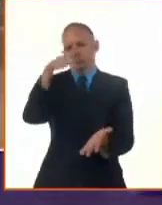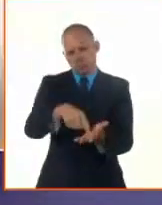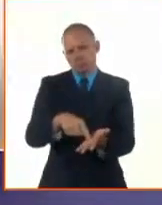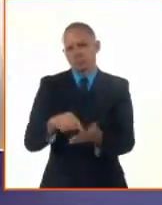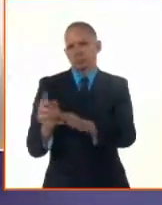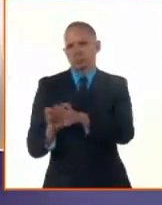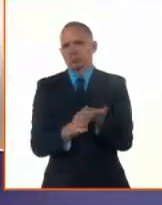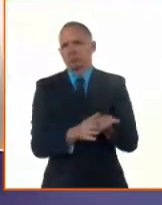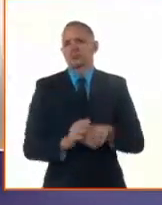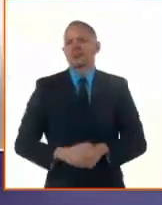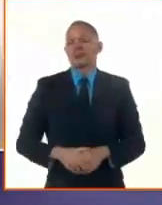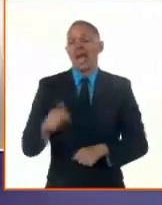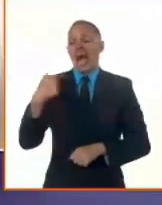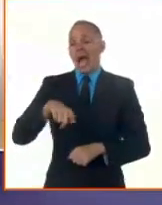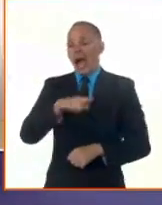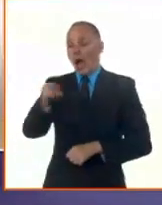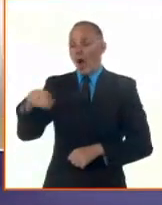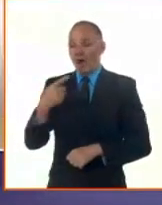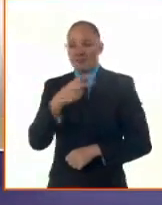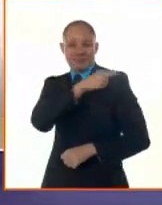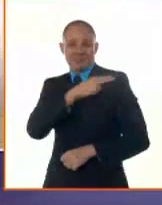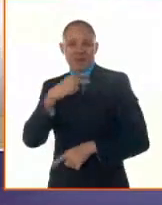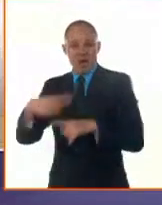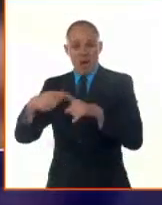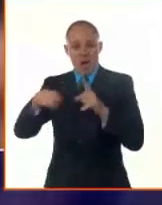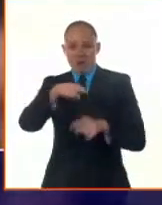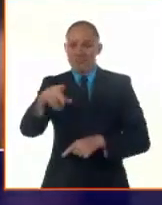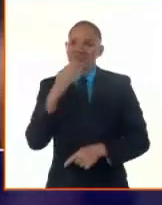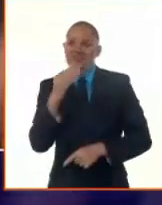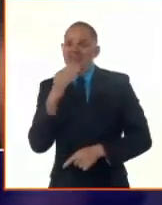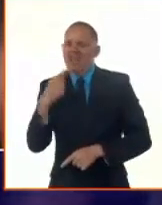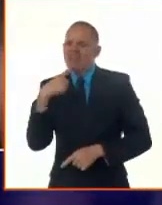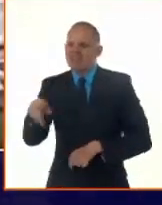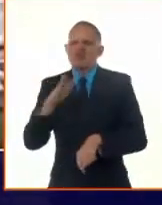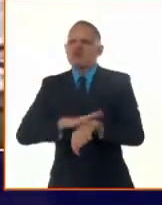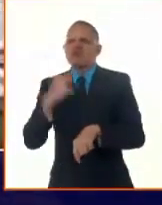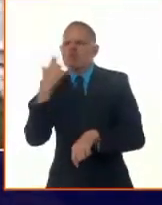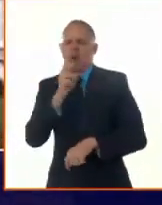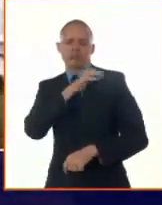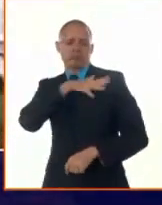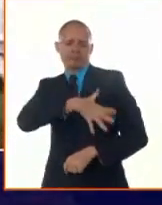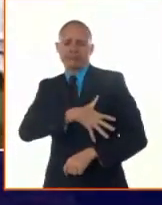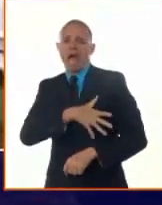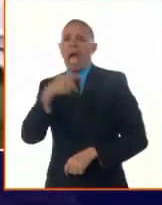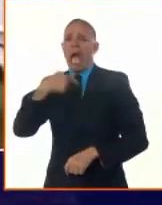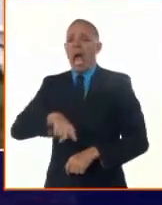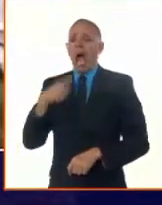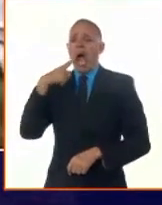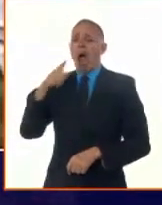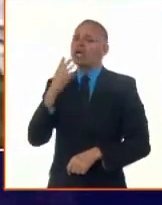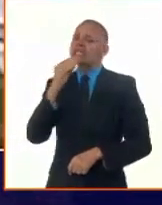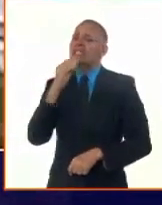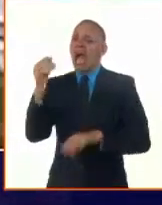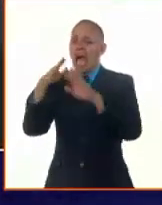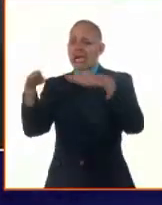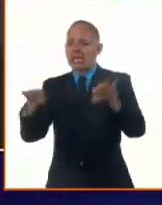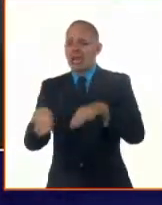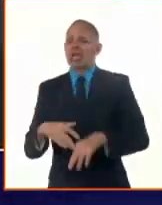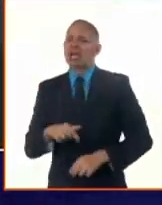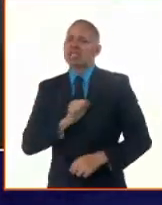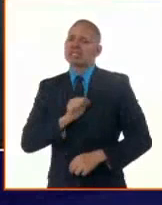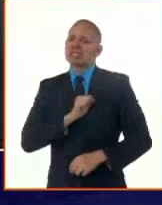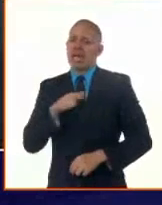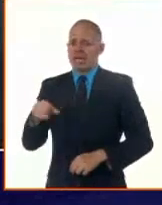chivolá y atribuye los ataques a milicias palestinas Israel y el Líbano afirman que no quieren Iniciar una guerra pero